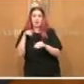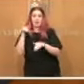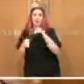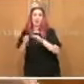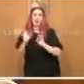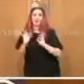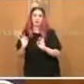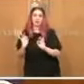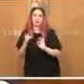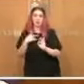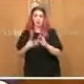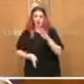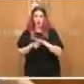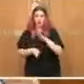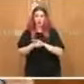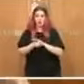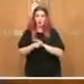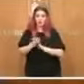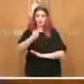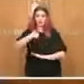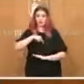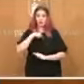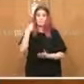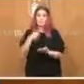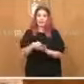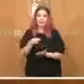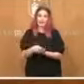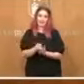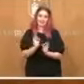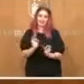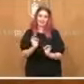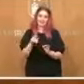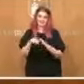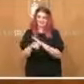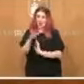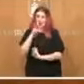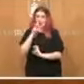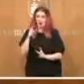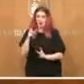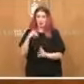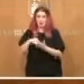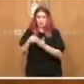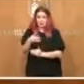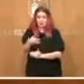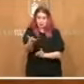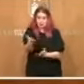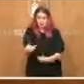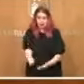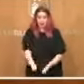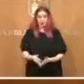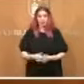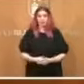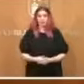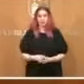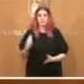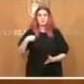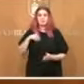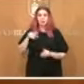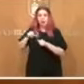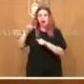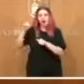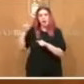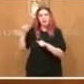Y ahora seguimos pagando, nunca mejor dicho, esta pésima gestión sin que se vean soluciones definitivas. Y en los últimos años,